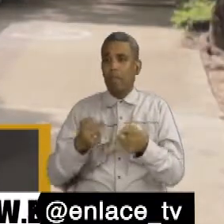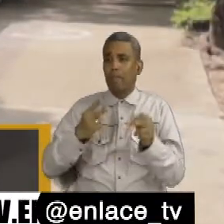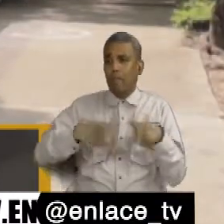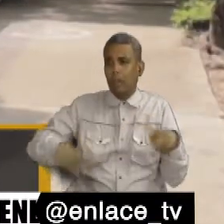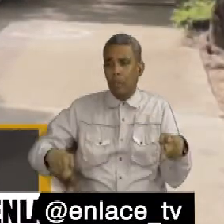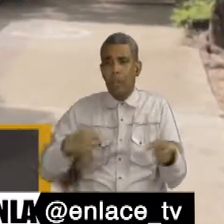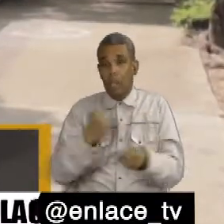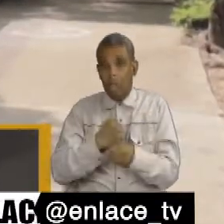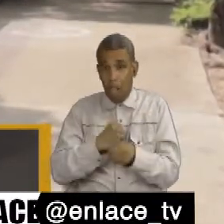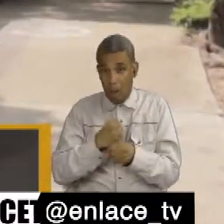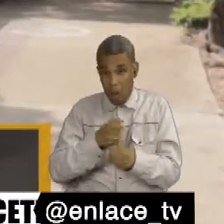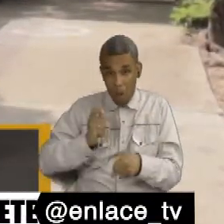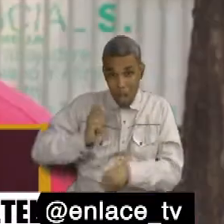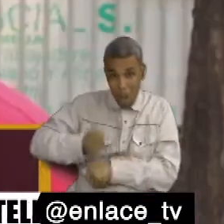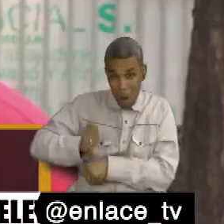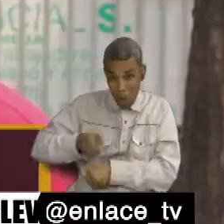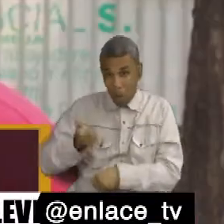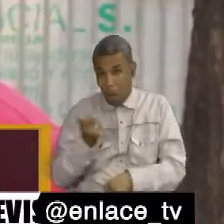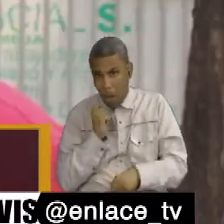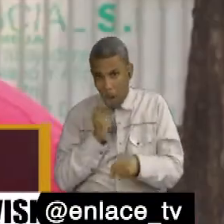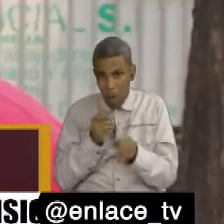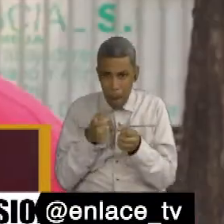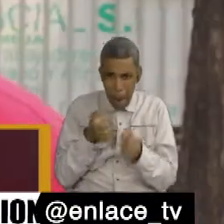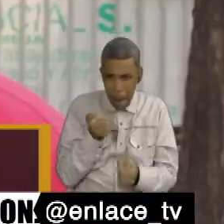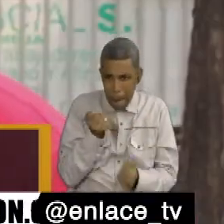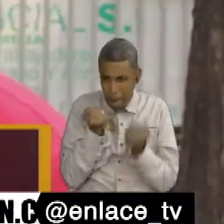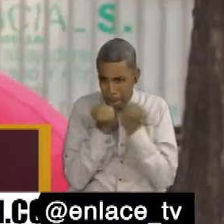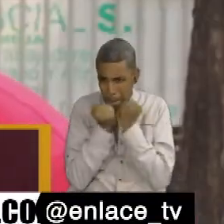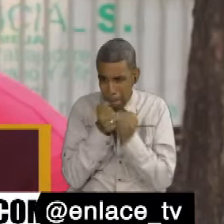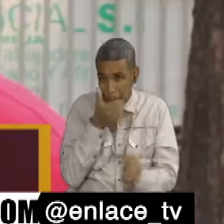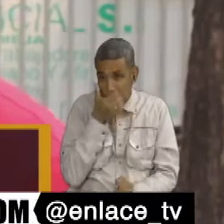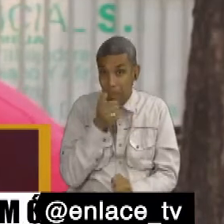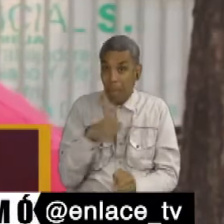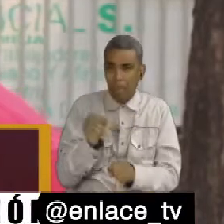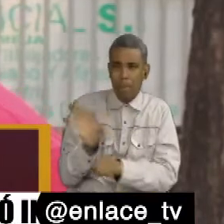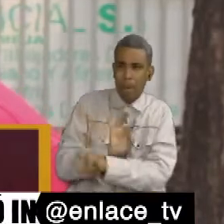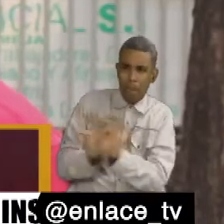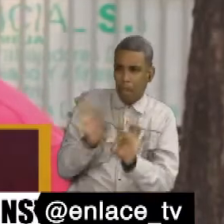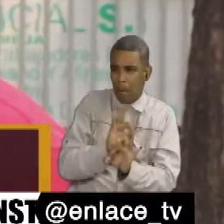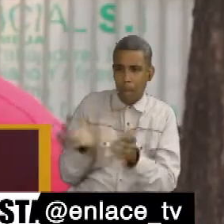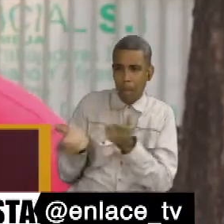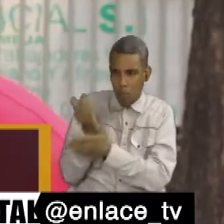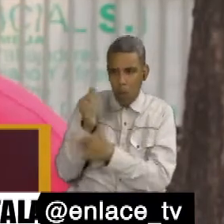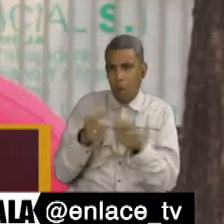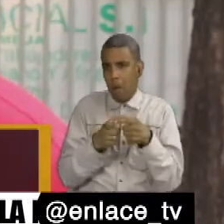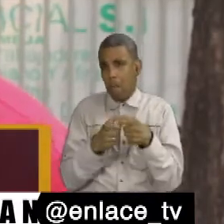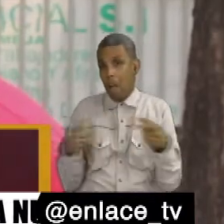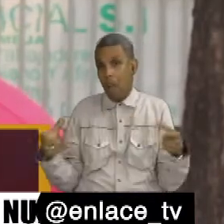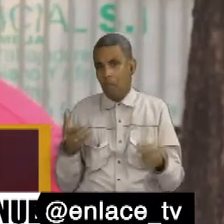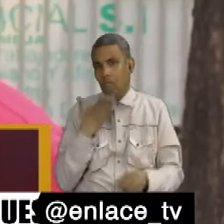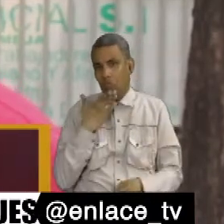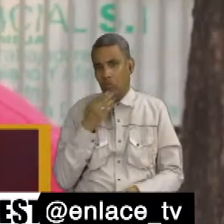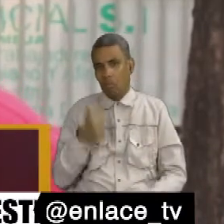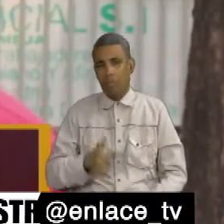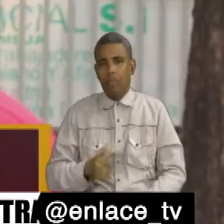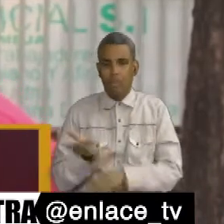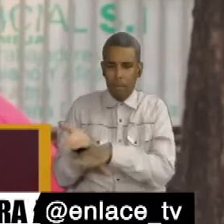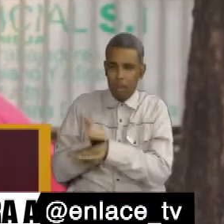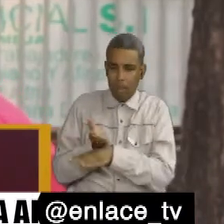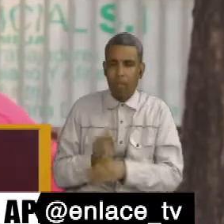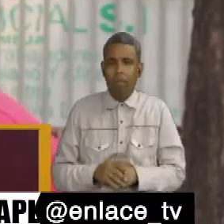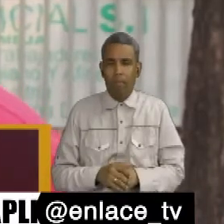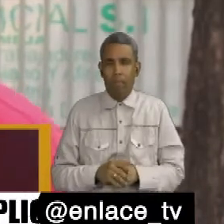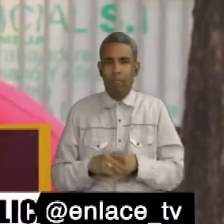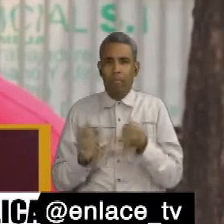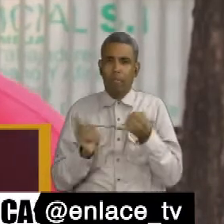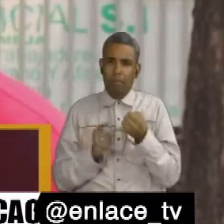manifestantes. Ahorita pues ha subido un poco lo de la parte del incremento salarial, pero no solamente eso es lo que se está exigiendo